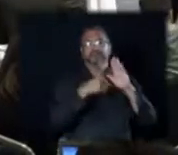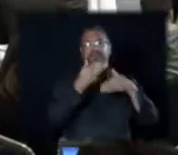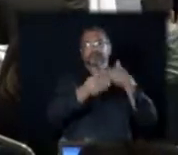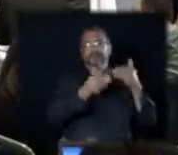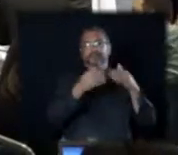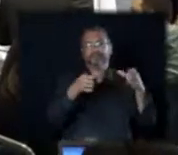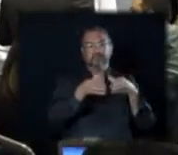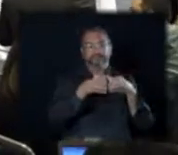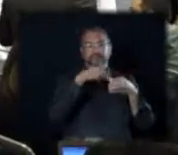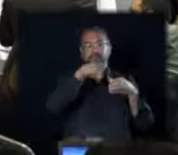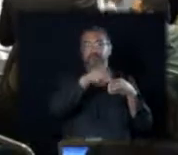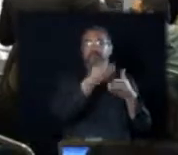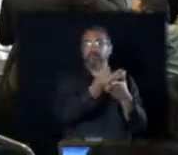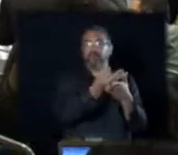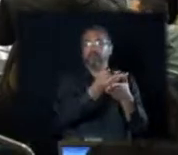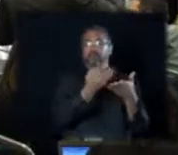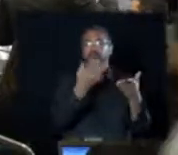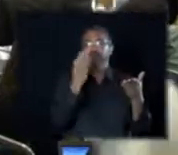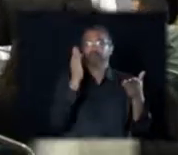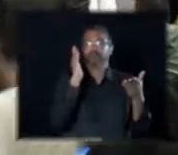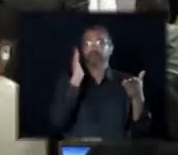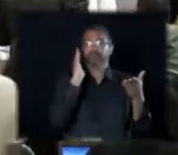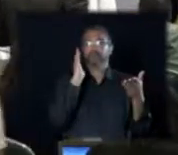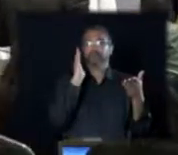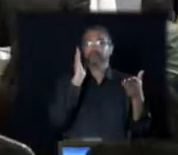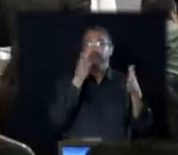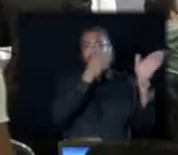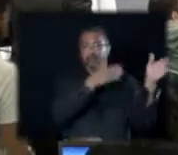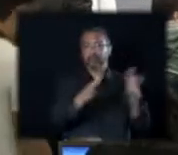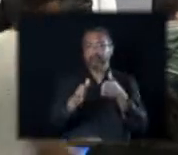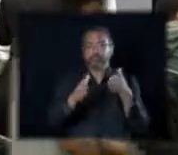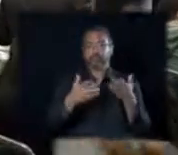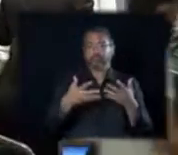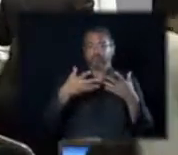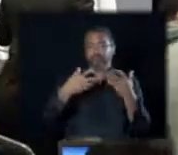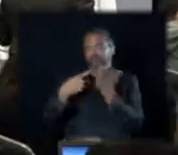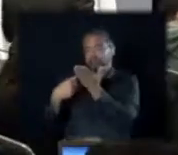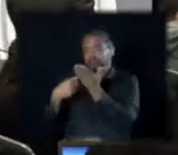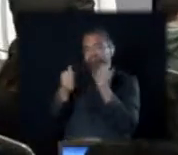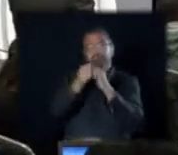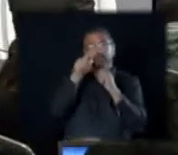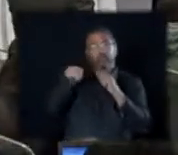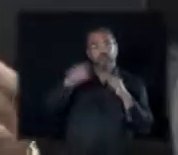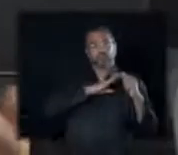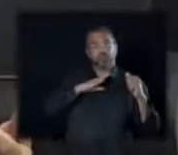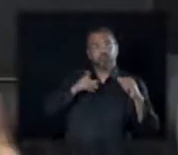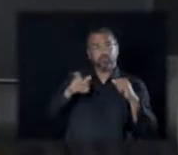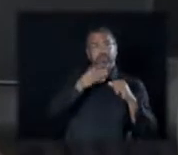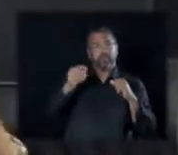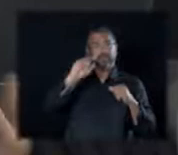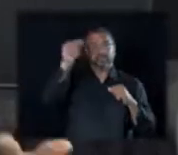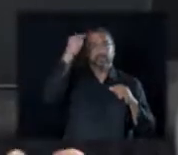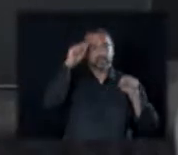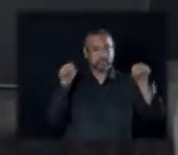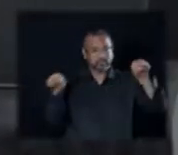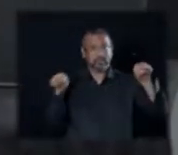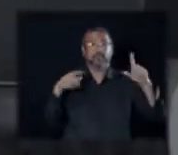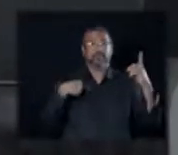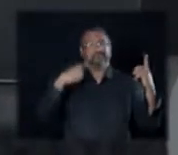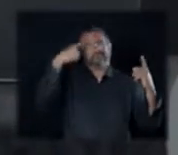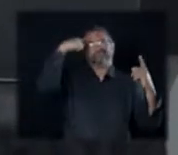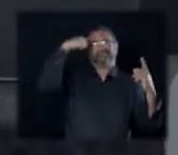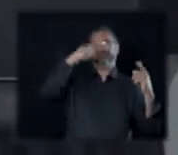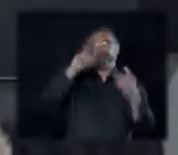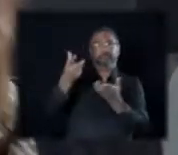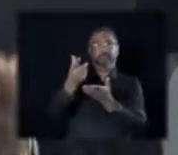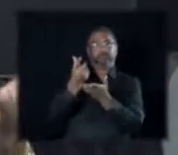que la nueva política para desembolsar estos fondos de CDO se va a preparar en consulta con la Junta y el Gobierno.